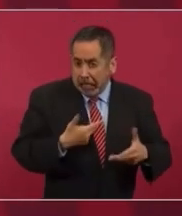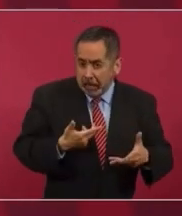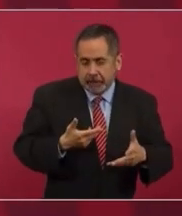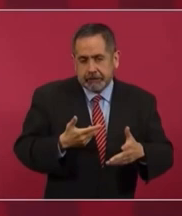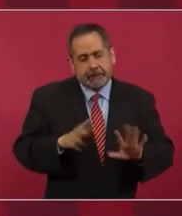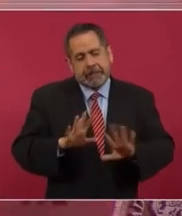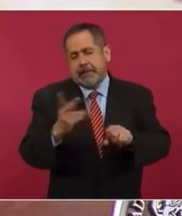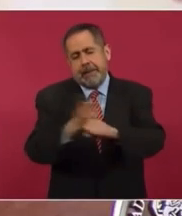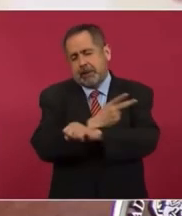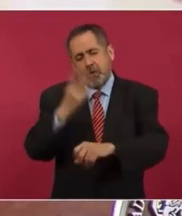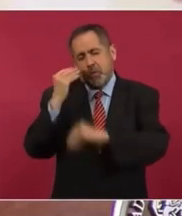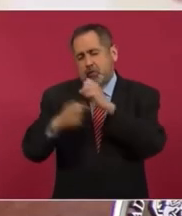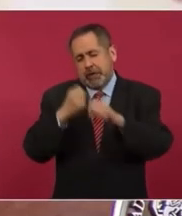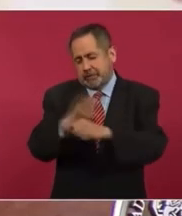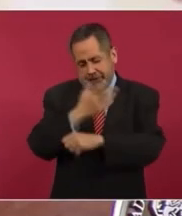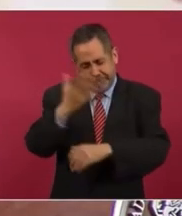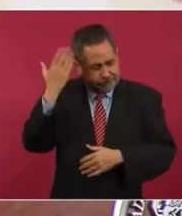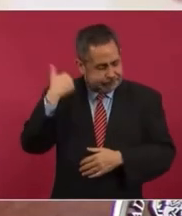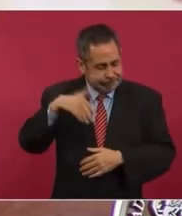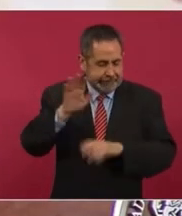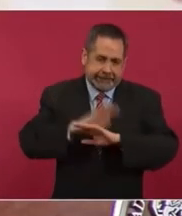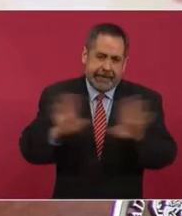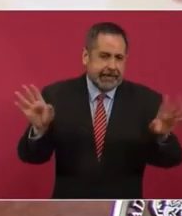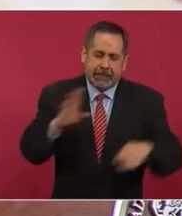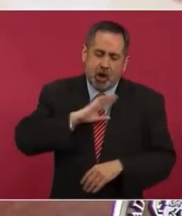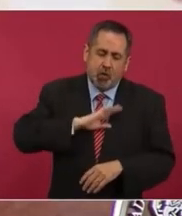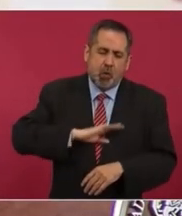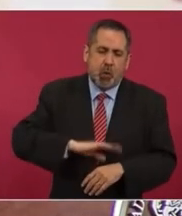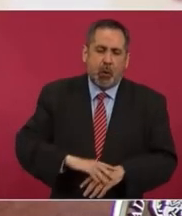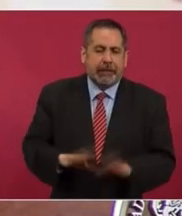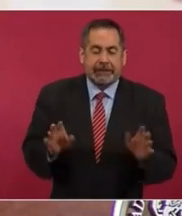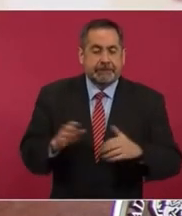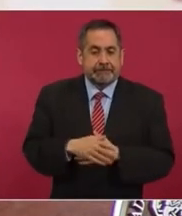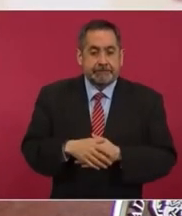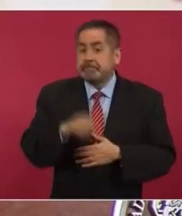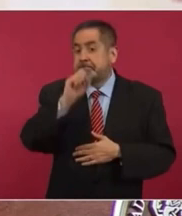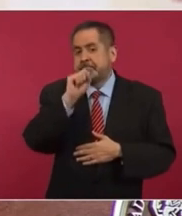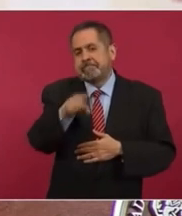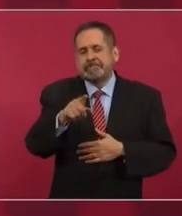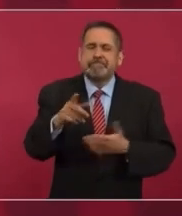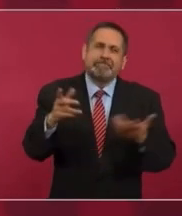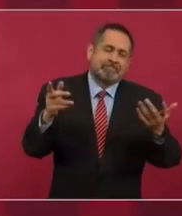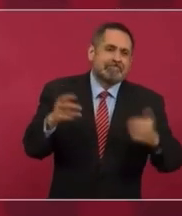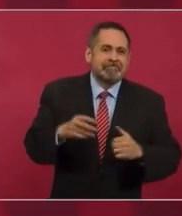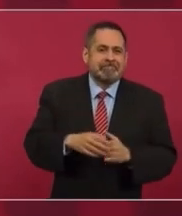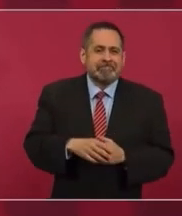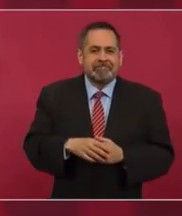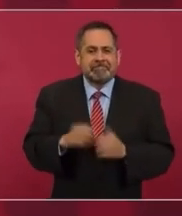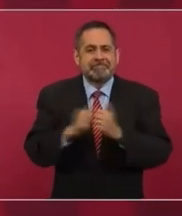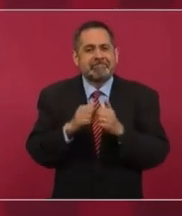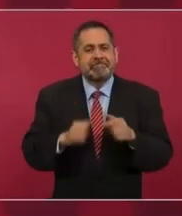Ya pasó mucho tiempo de eso, porque también tuvo que ver